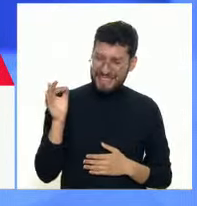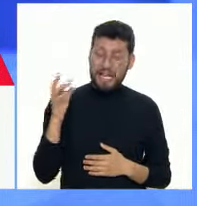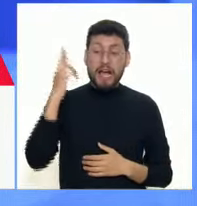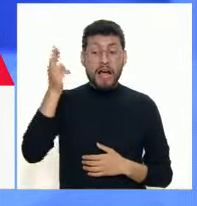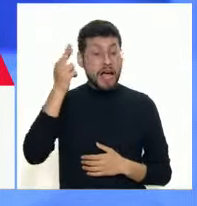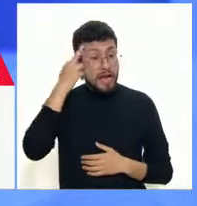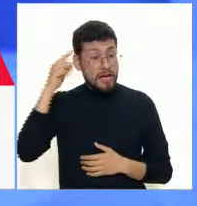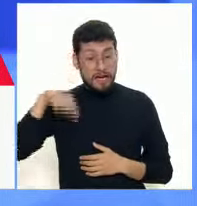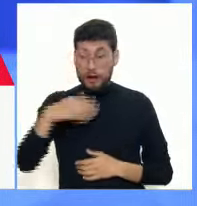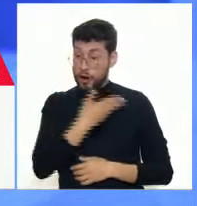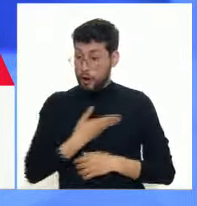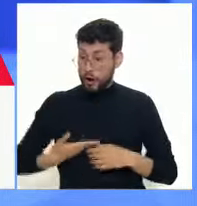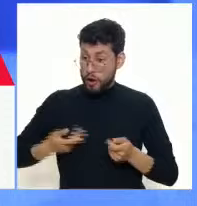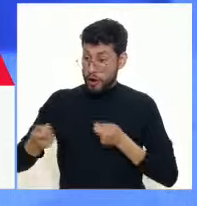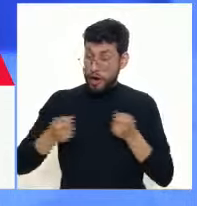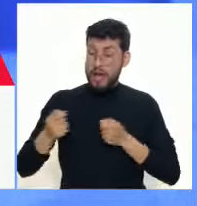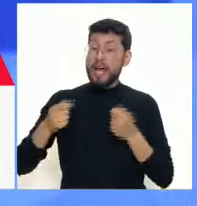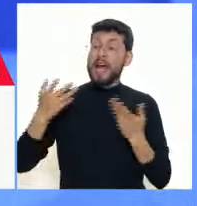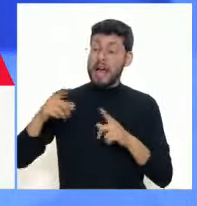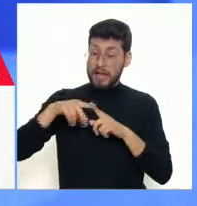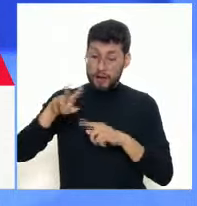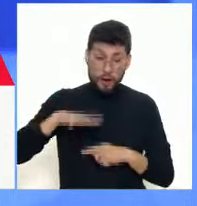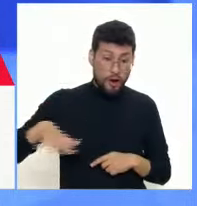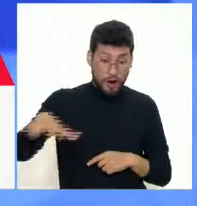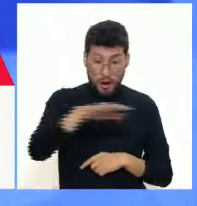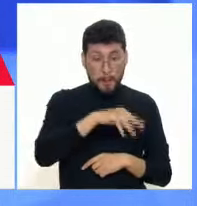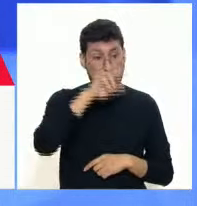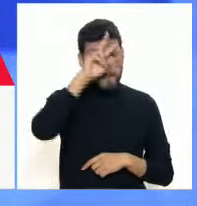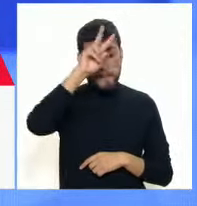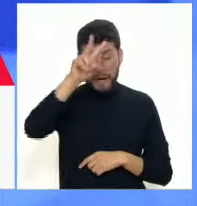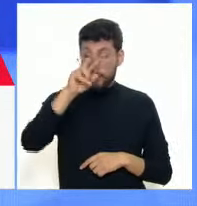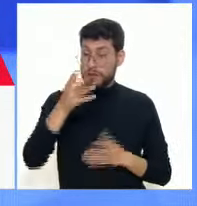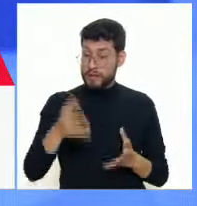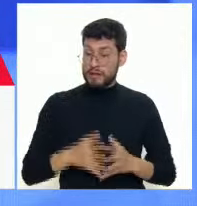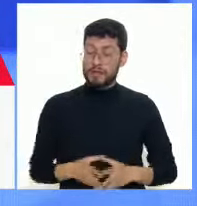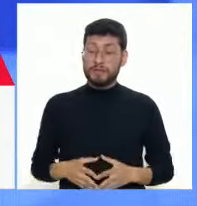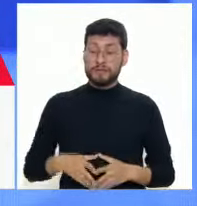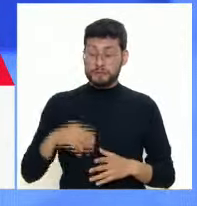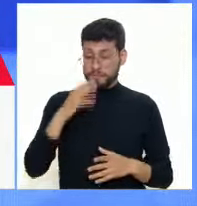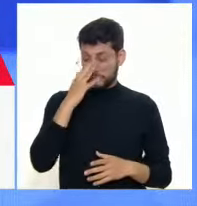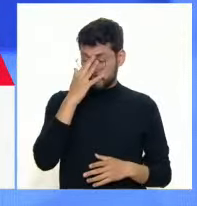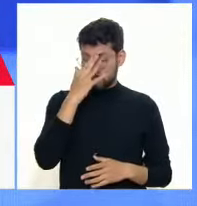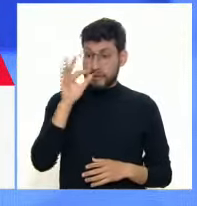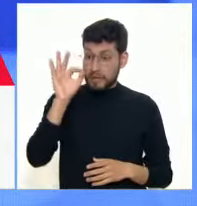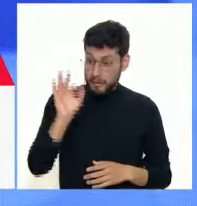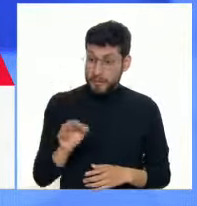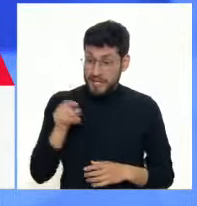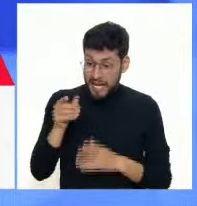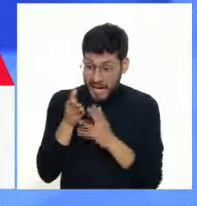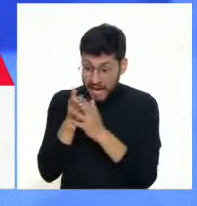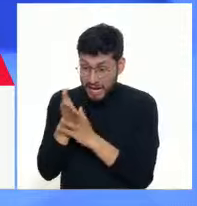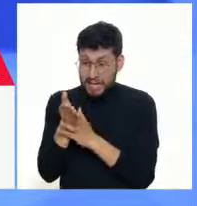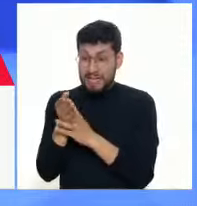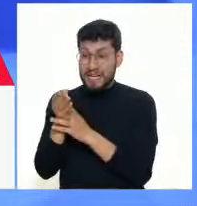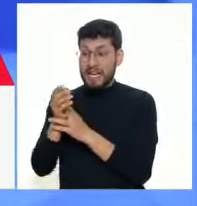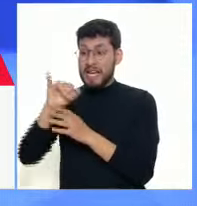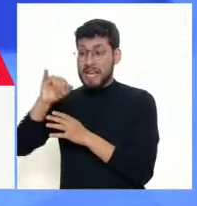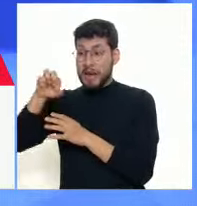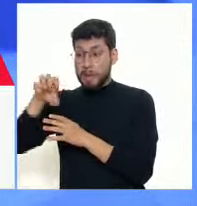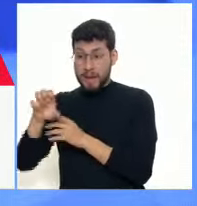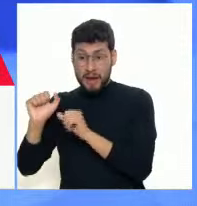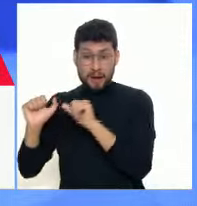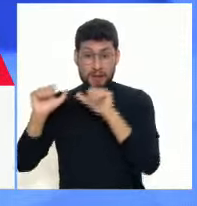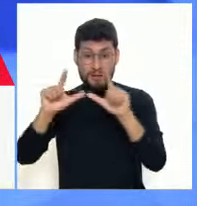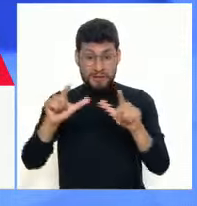que es del Estado, que es el canal de todos los peruanos, y a través de esta plataforma que